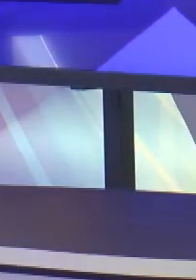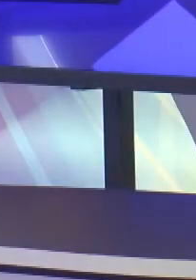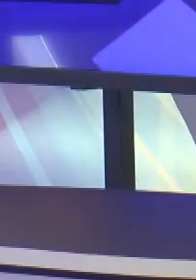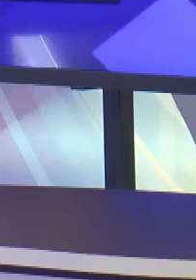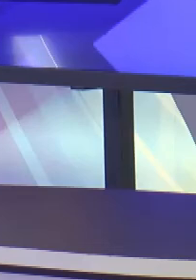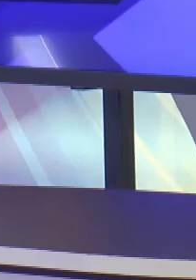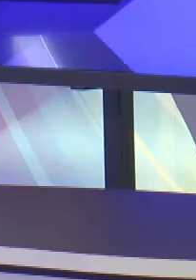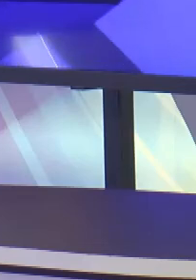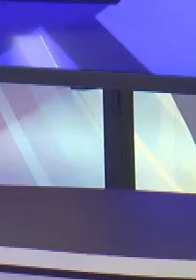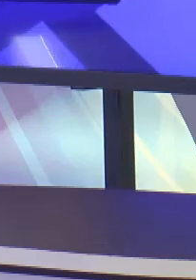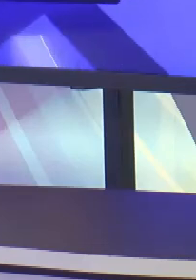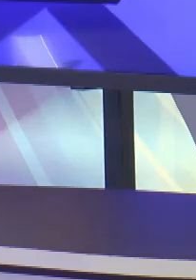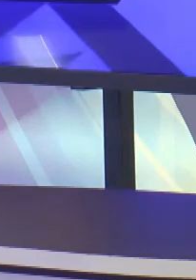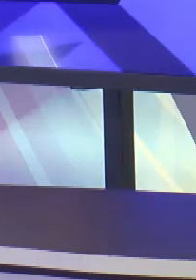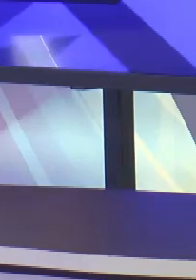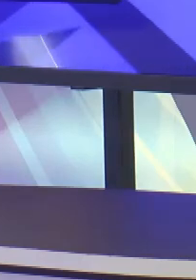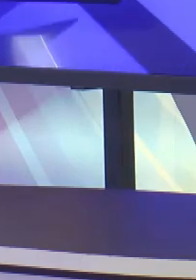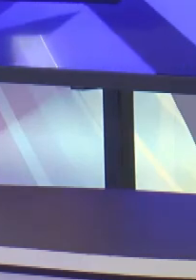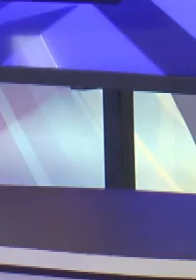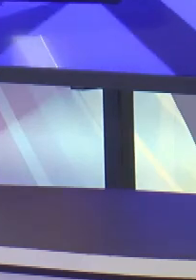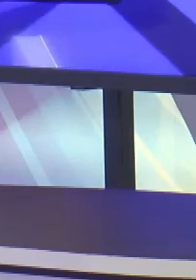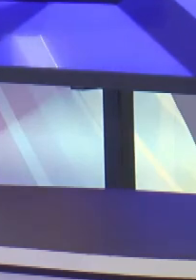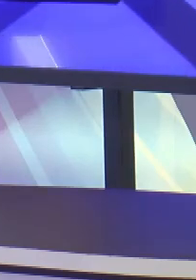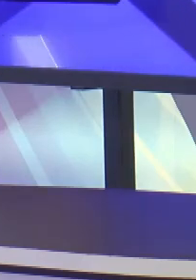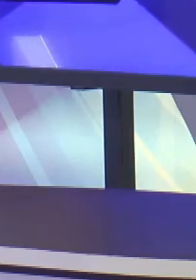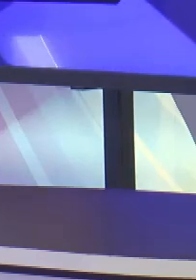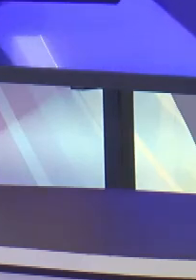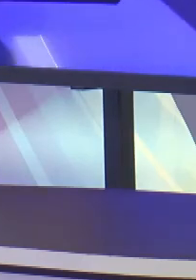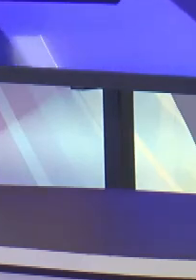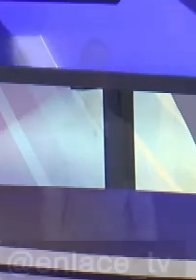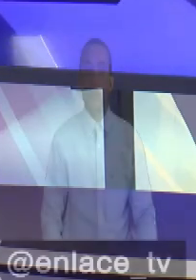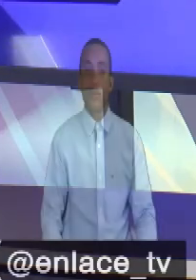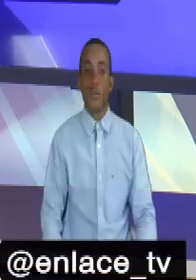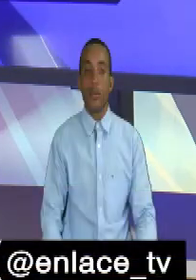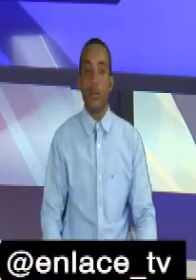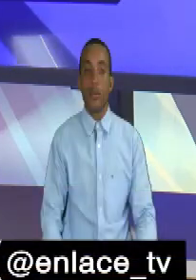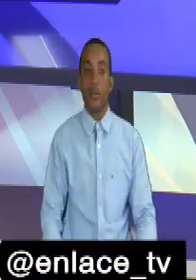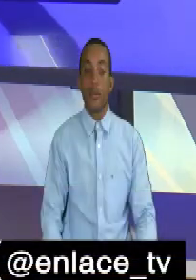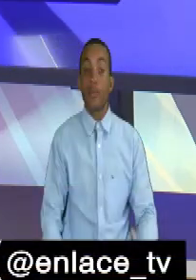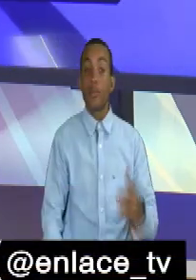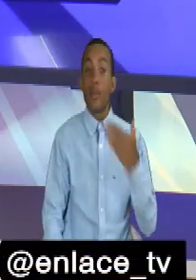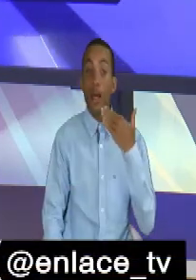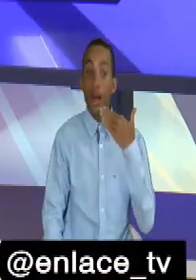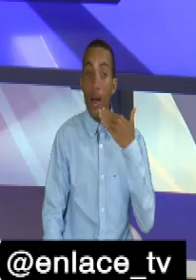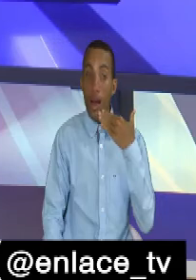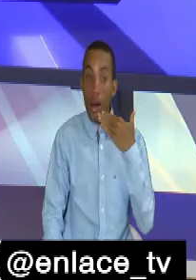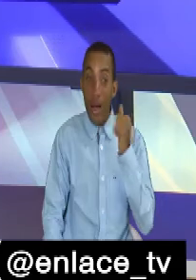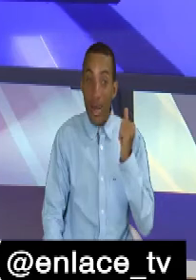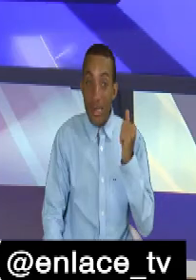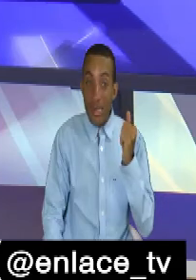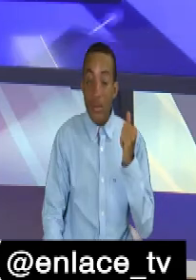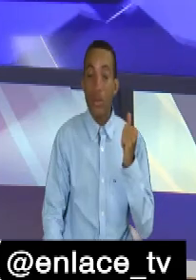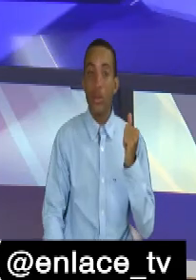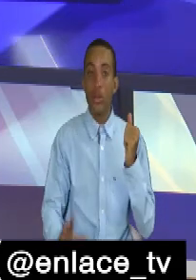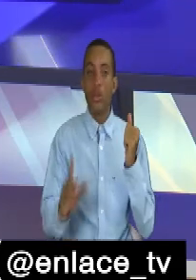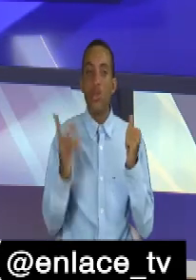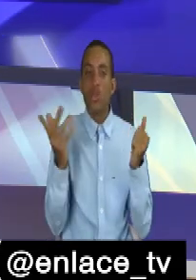Mucha atención, que una mujer en el corregimiento del centro que sufre ataques de epilepsia se